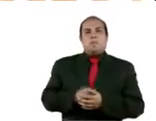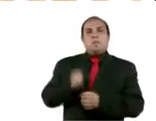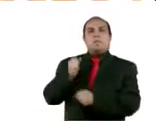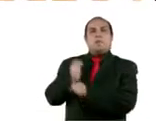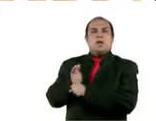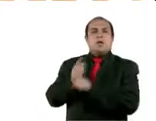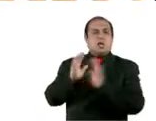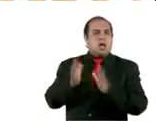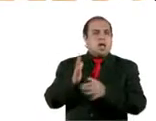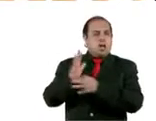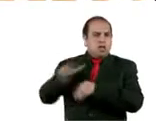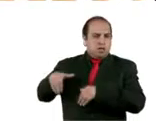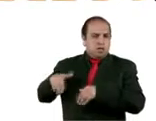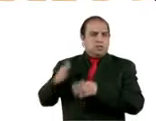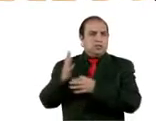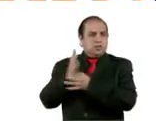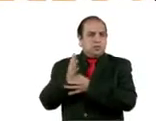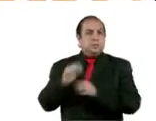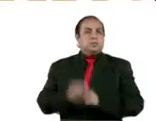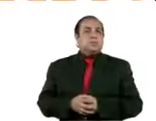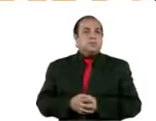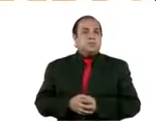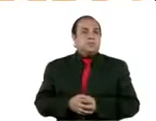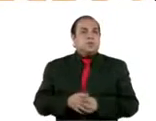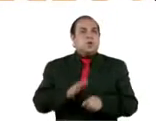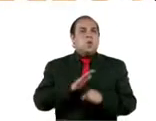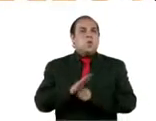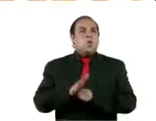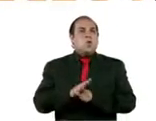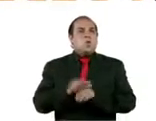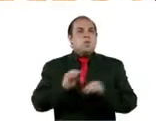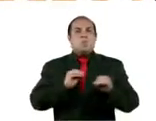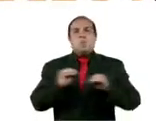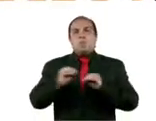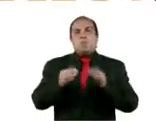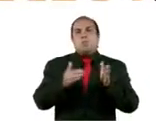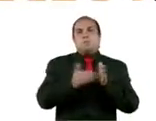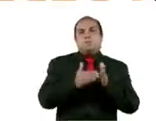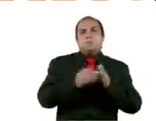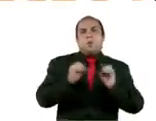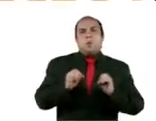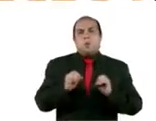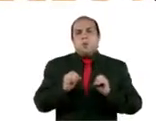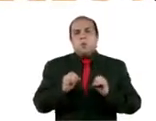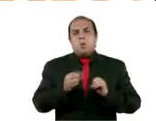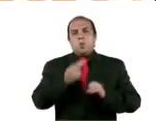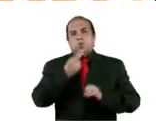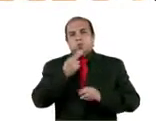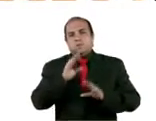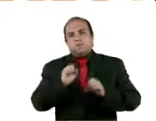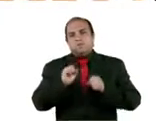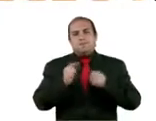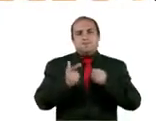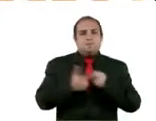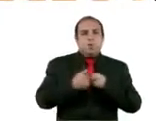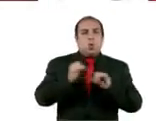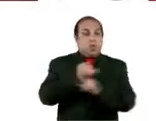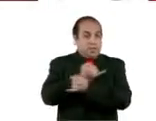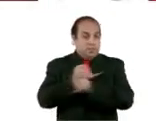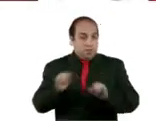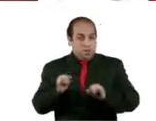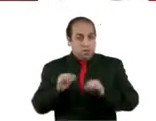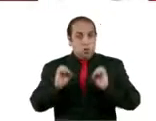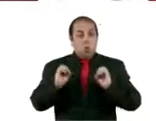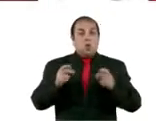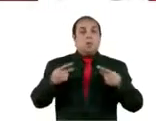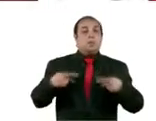ya se señalaba, la limitación de funcionalidad o la limitación que tiene que ver con la independencia o